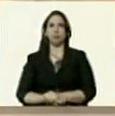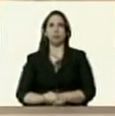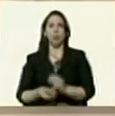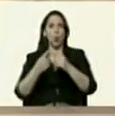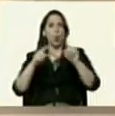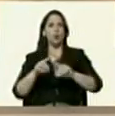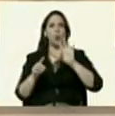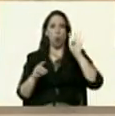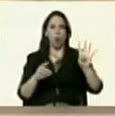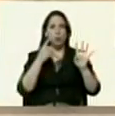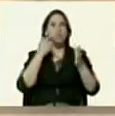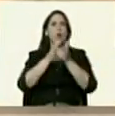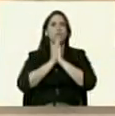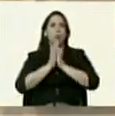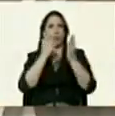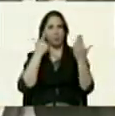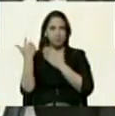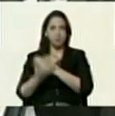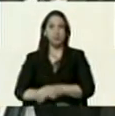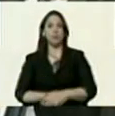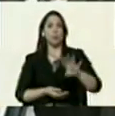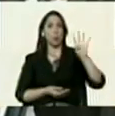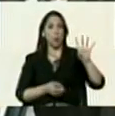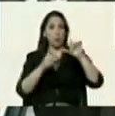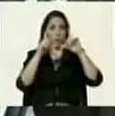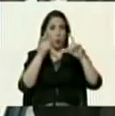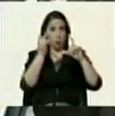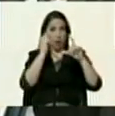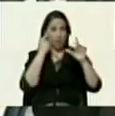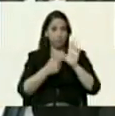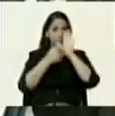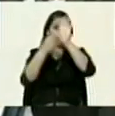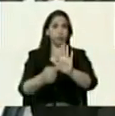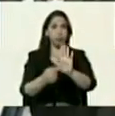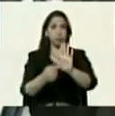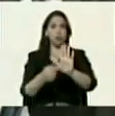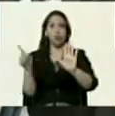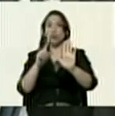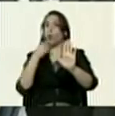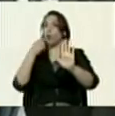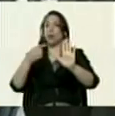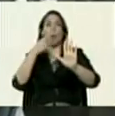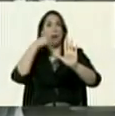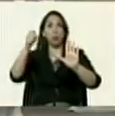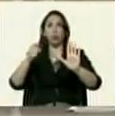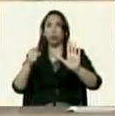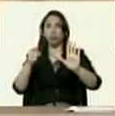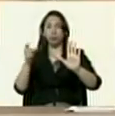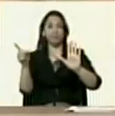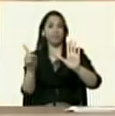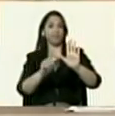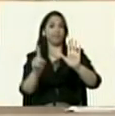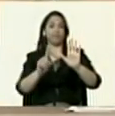aquí. Aquí están las cuatro fotos. No lo dijo Maduro.